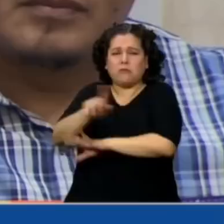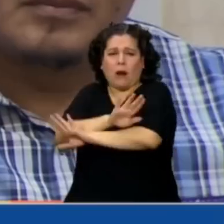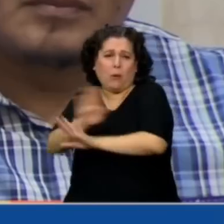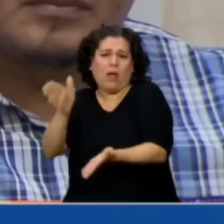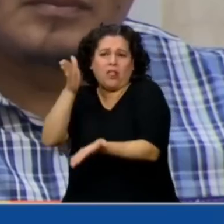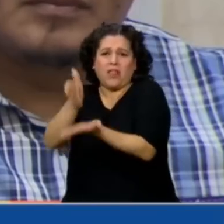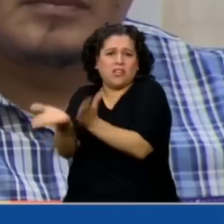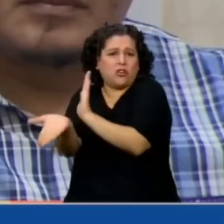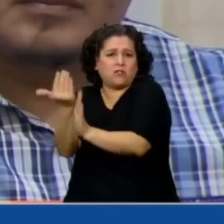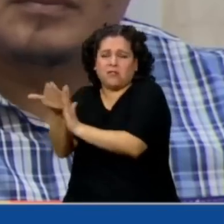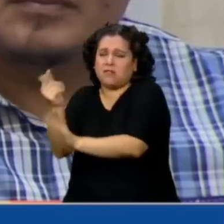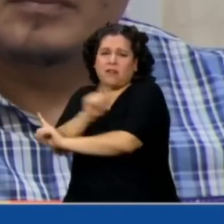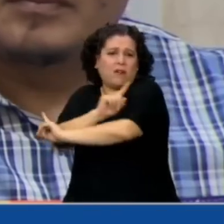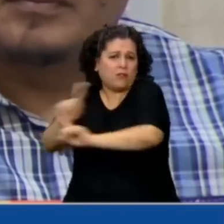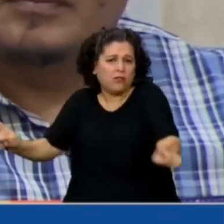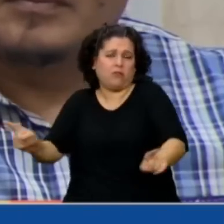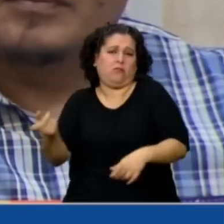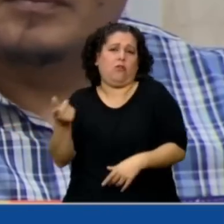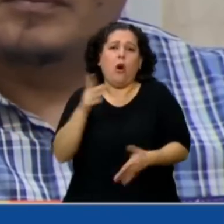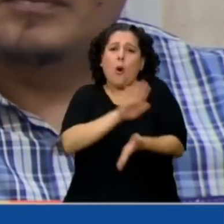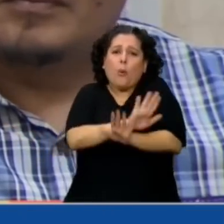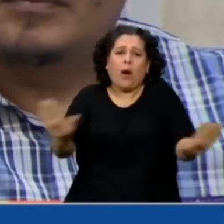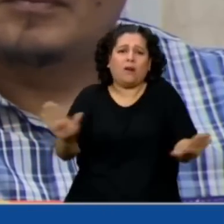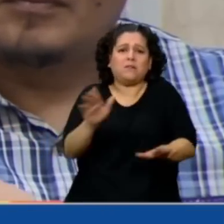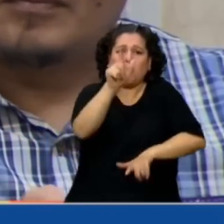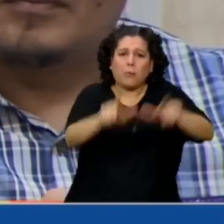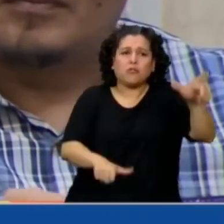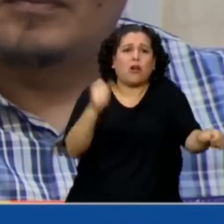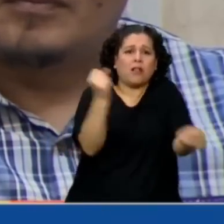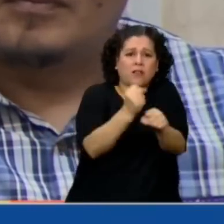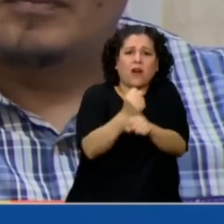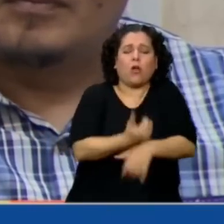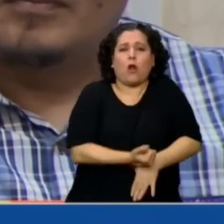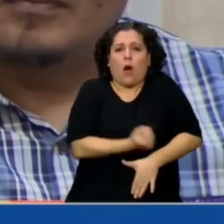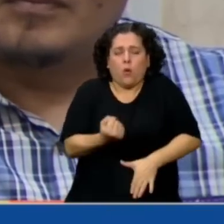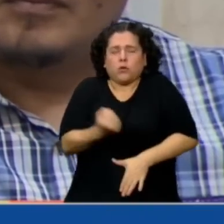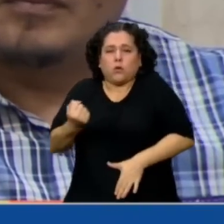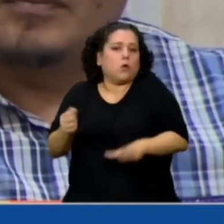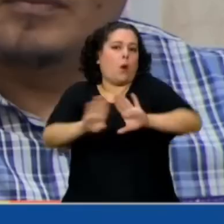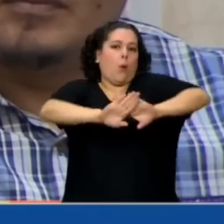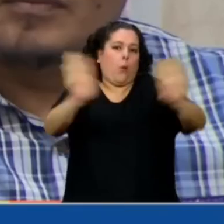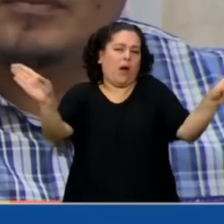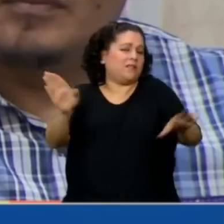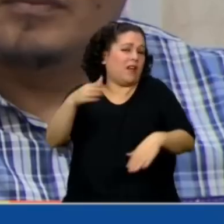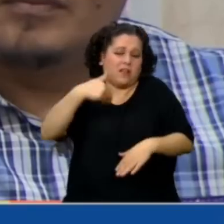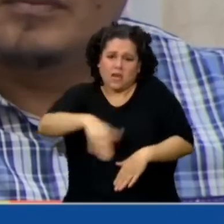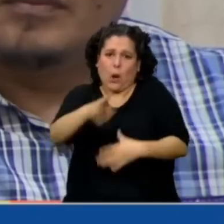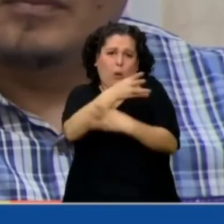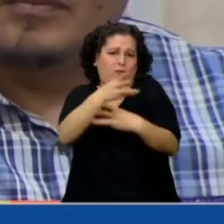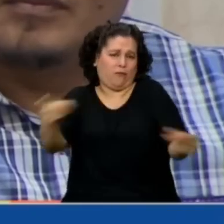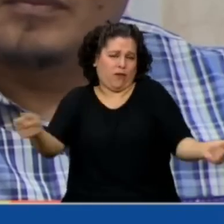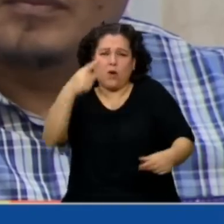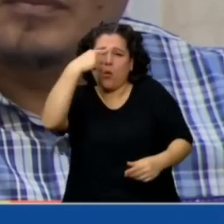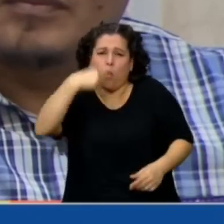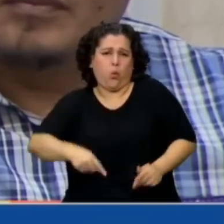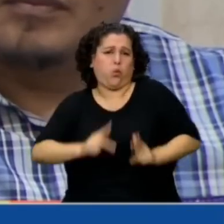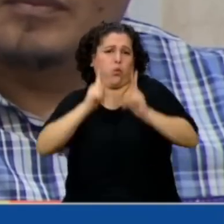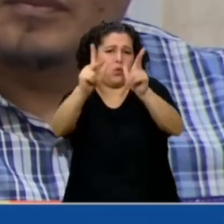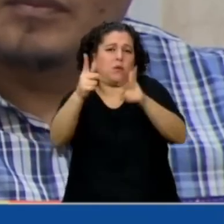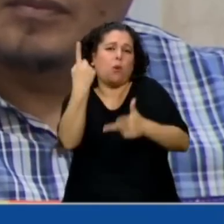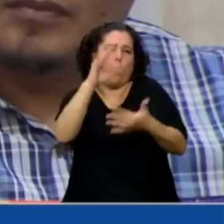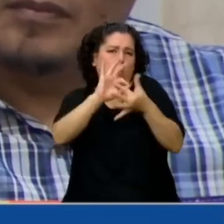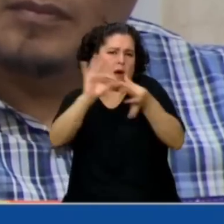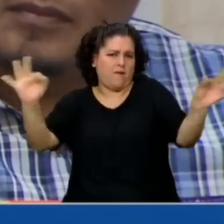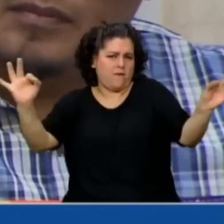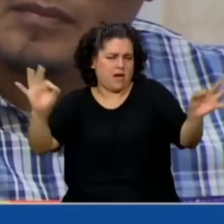basta de que siempre el ajuste lo pague el pueblo trabajador. Y ya termino, y ya termino. Quiero terminar con una